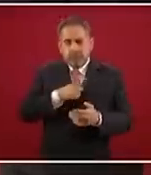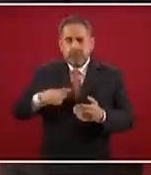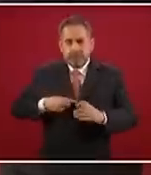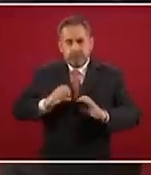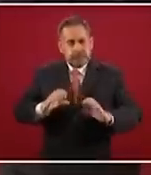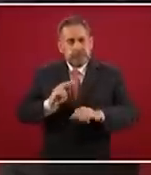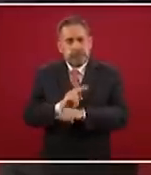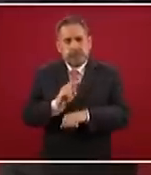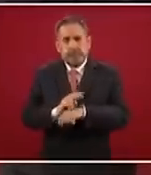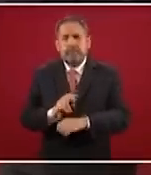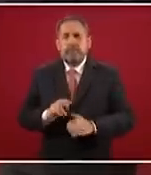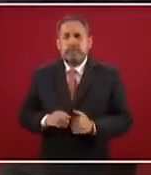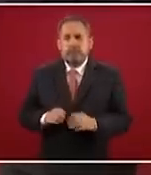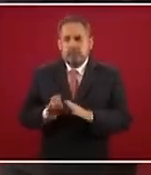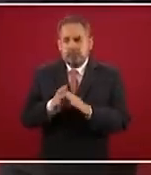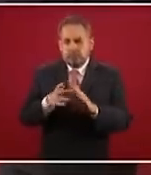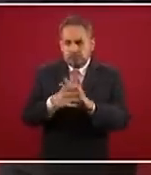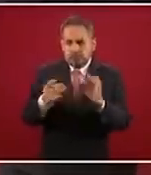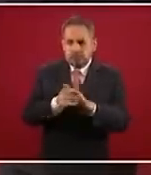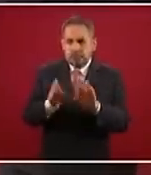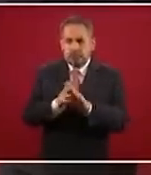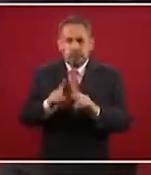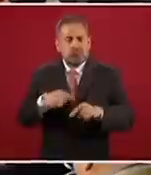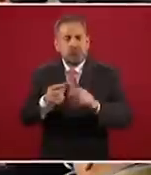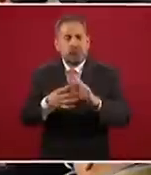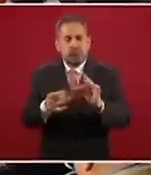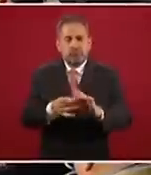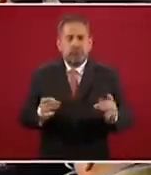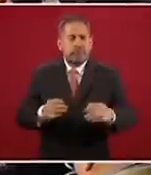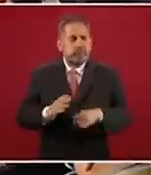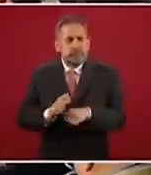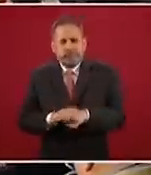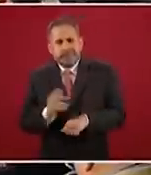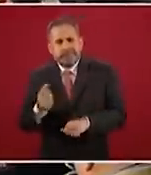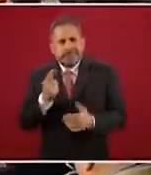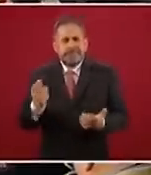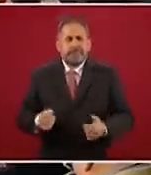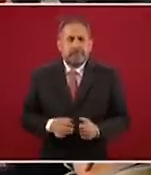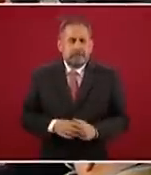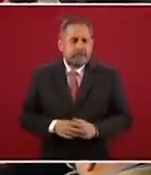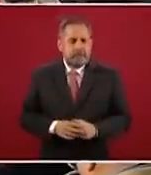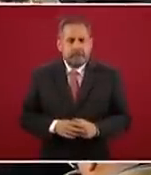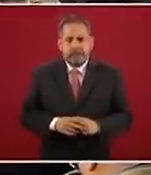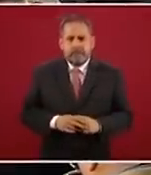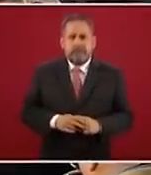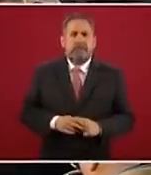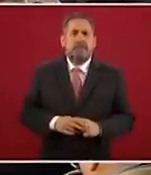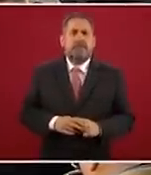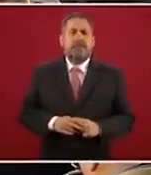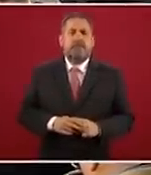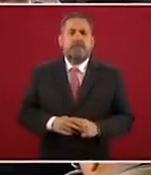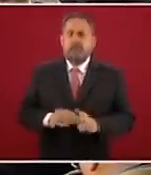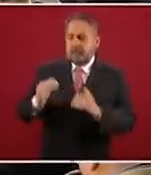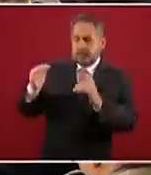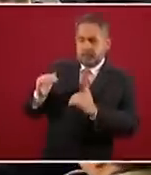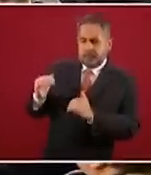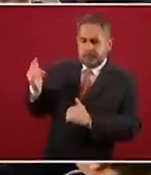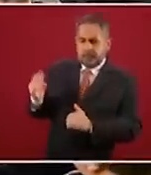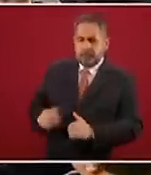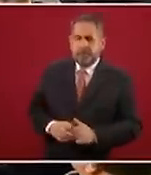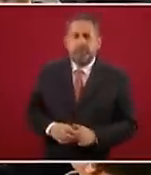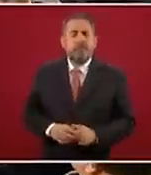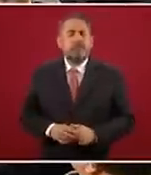que busquemos la explicación a por qué este fenómeno, que lo es. ¿La que sigue, por favor?